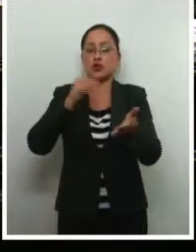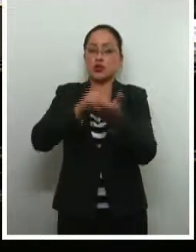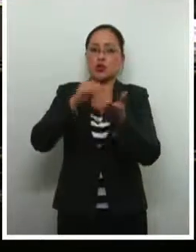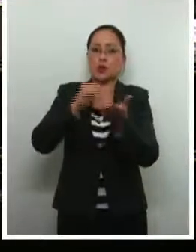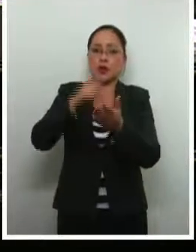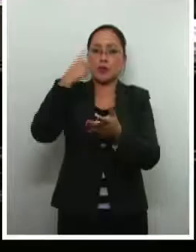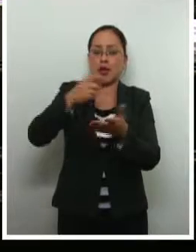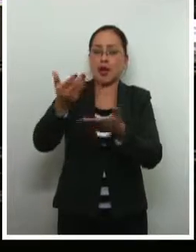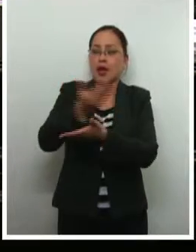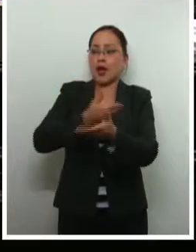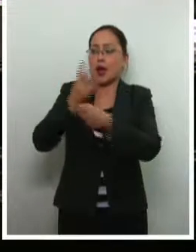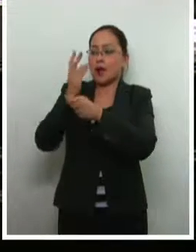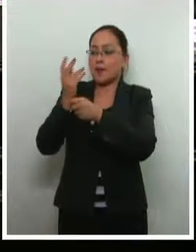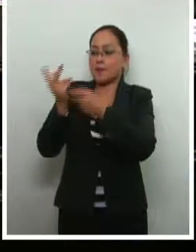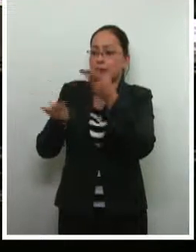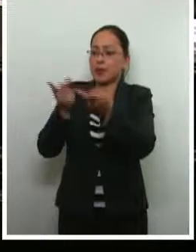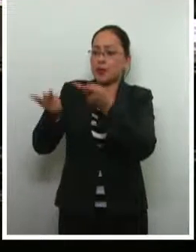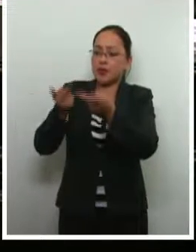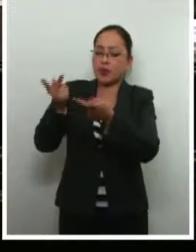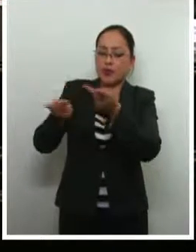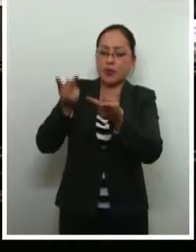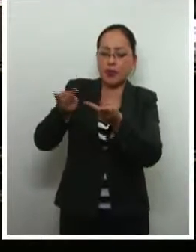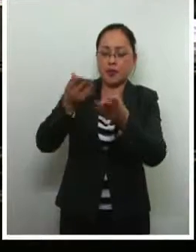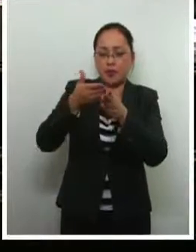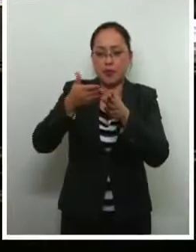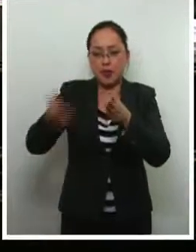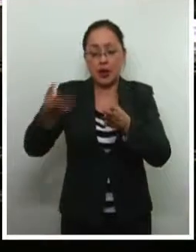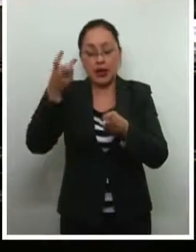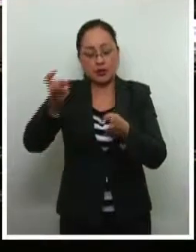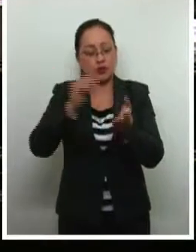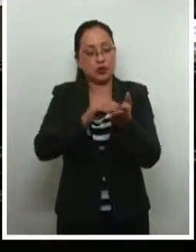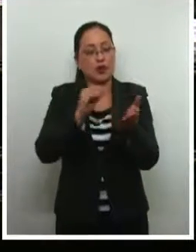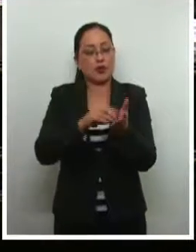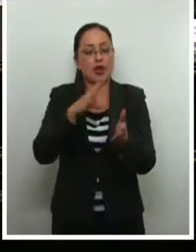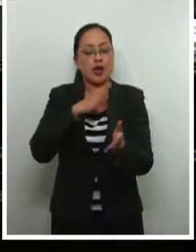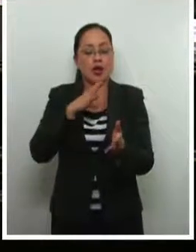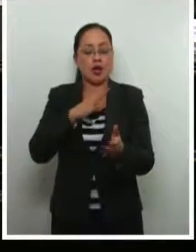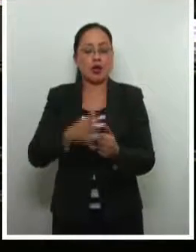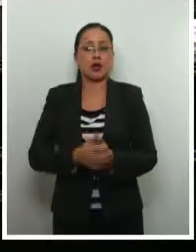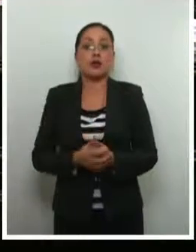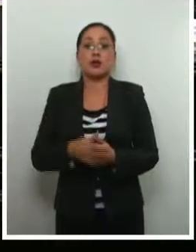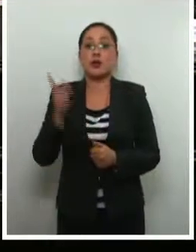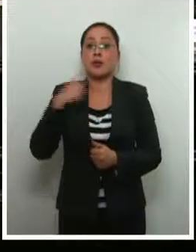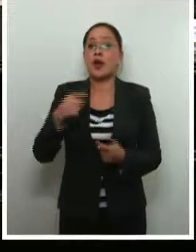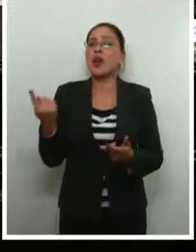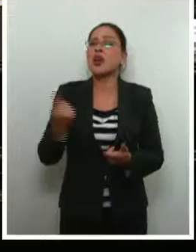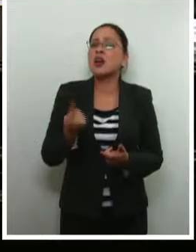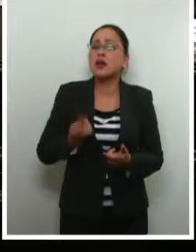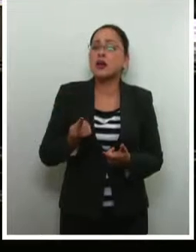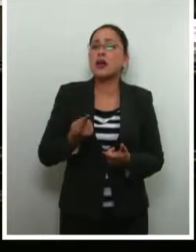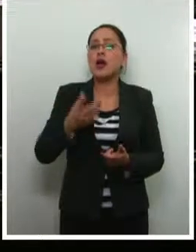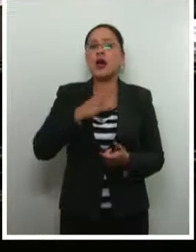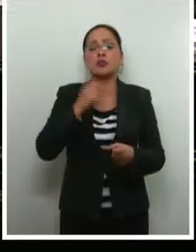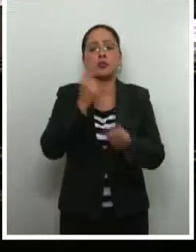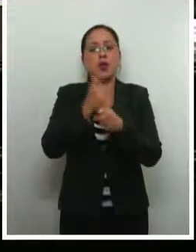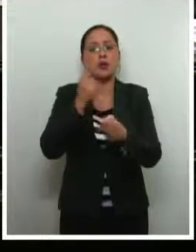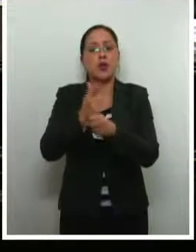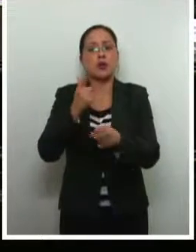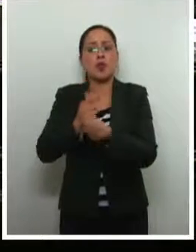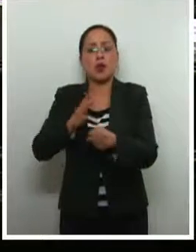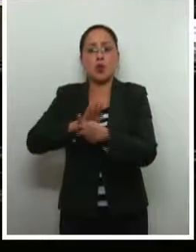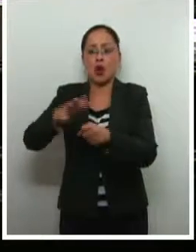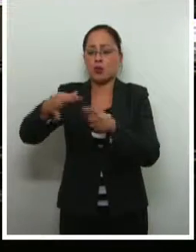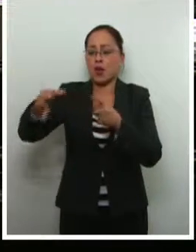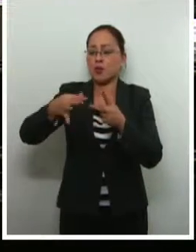de consulta en pleno desarrollo. Esto en el ánimo de ya tener identificadas todas